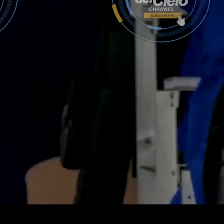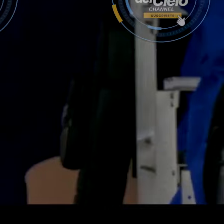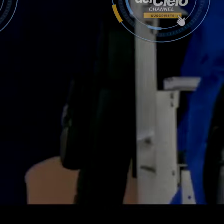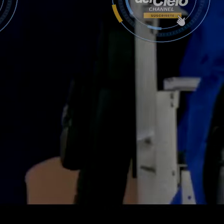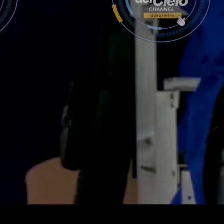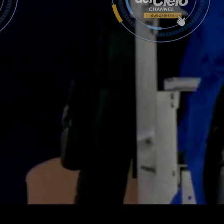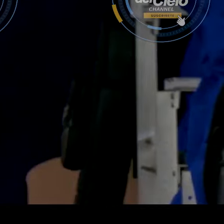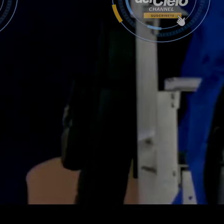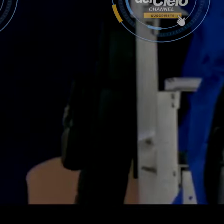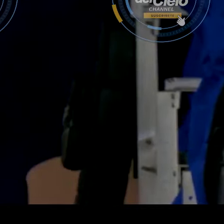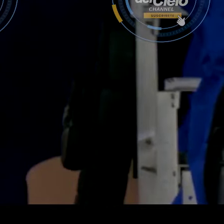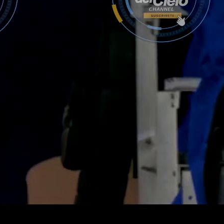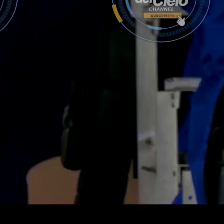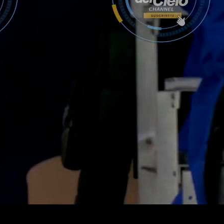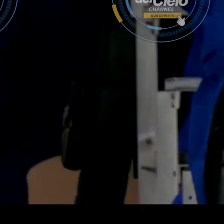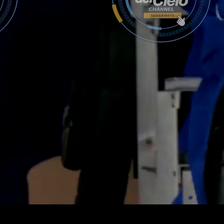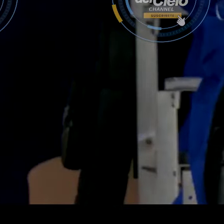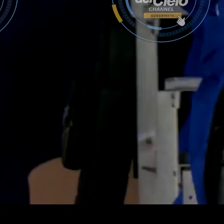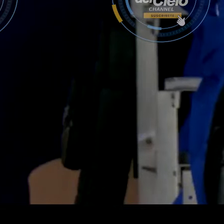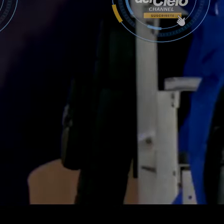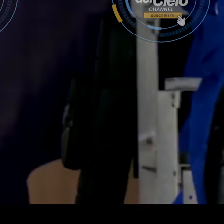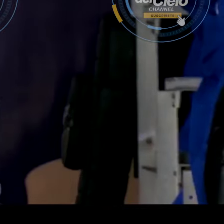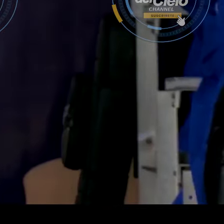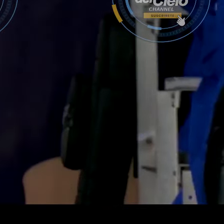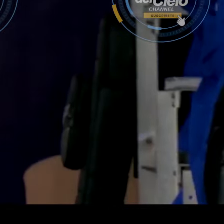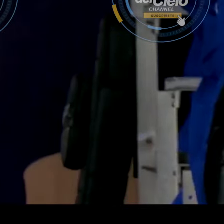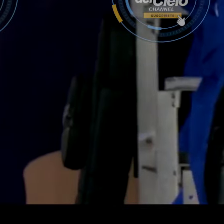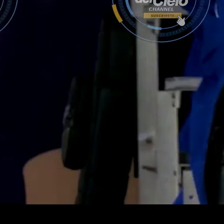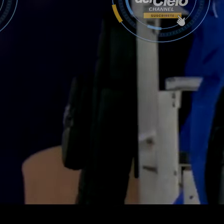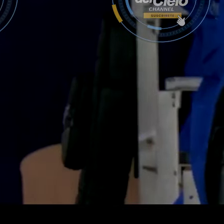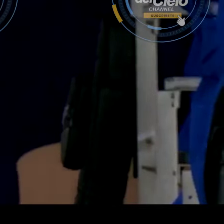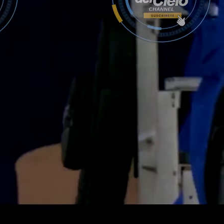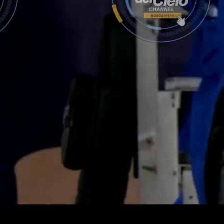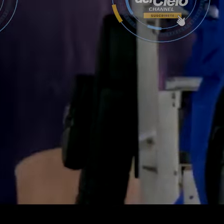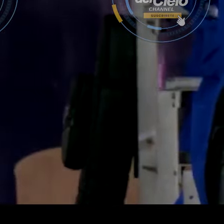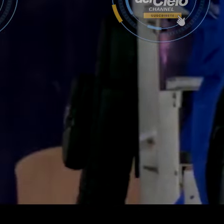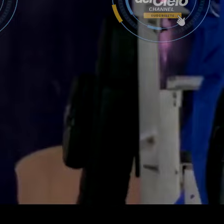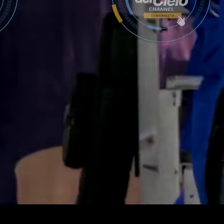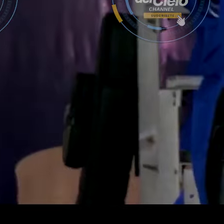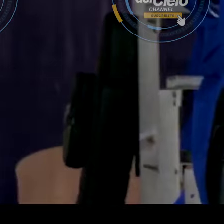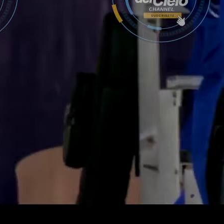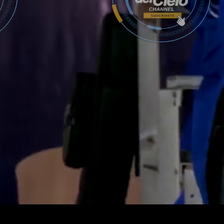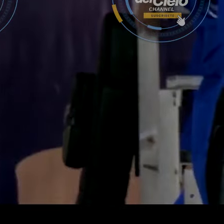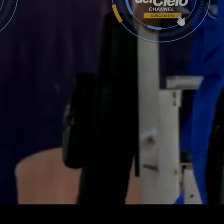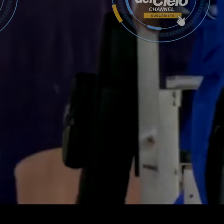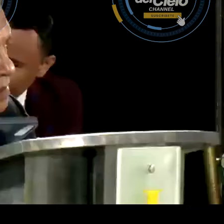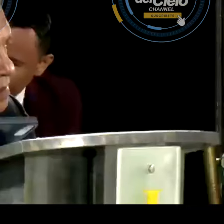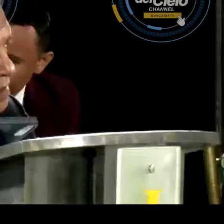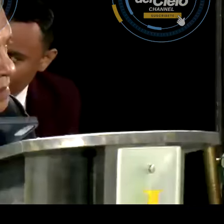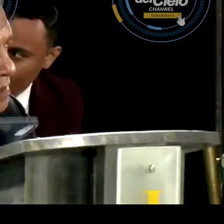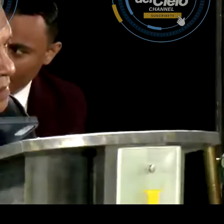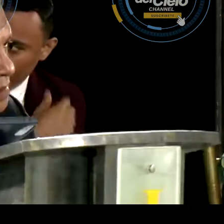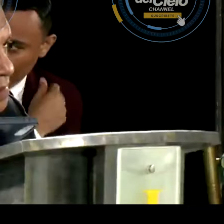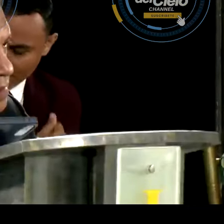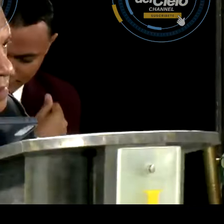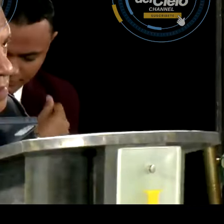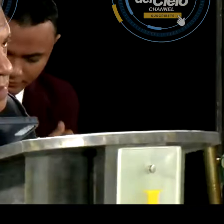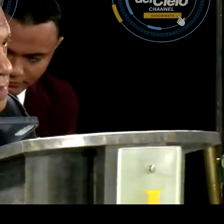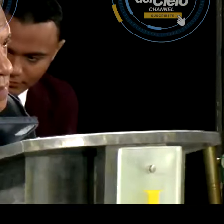persona, conocer el verdadero evangelio le permite a la persona ser salvo.